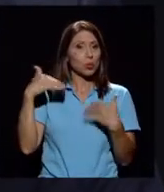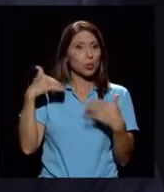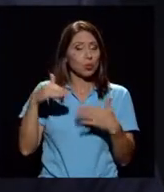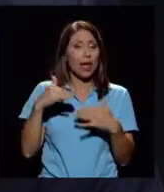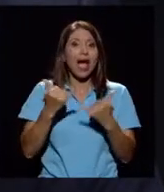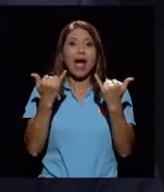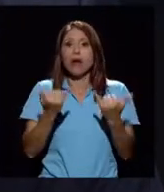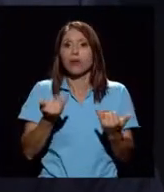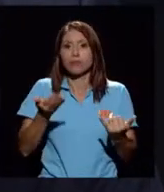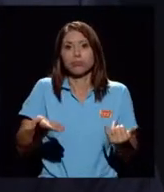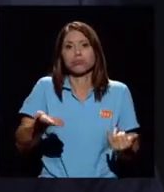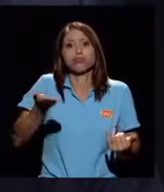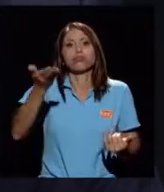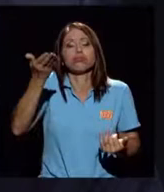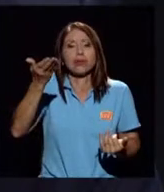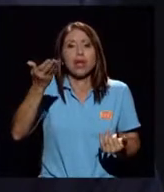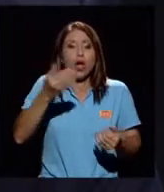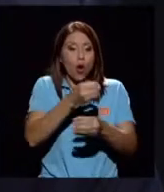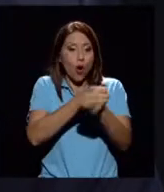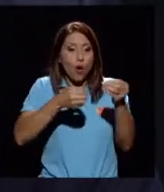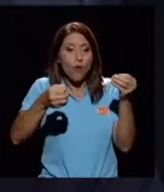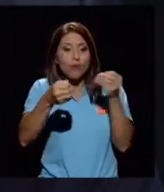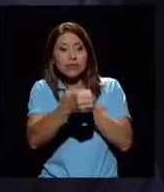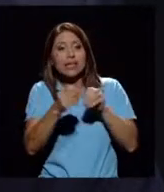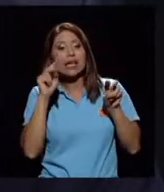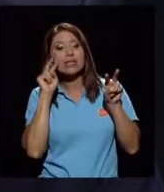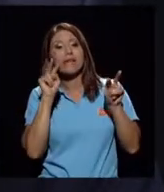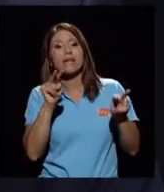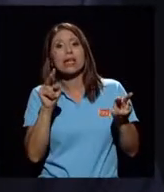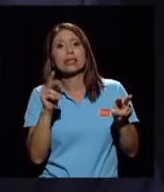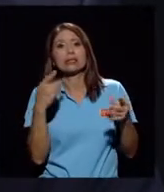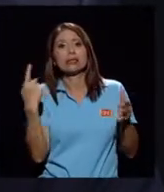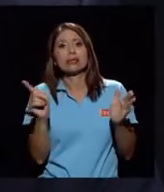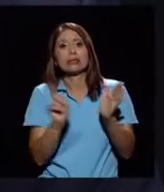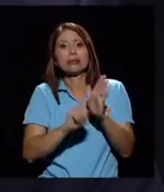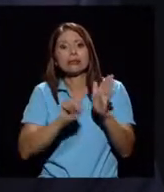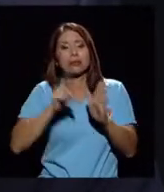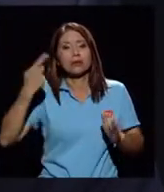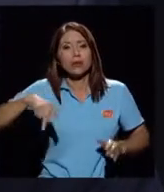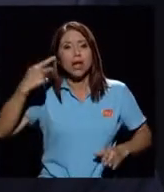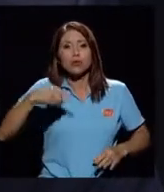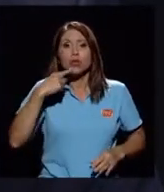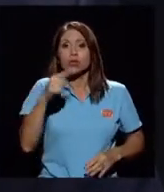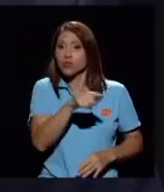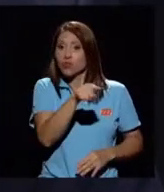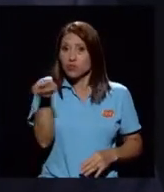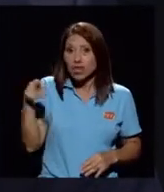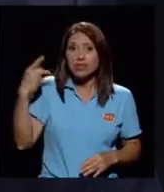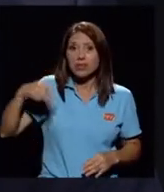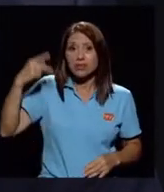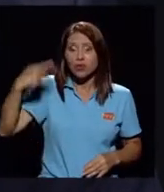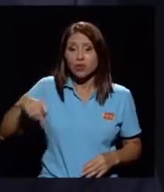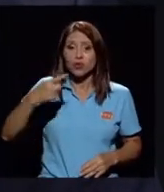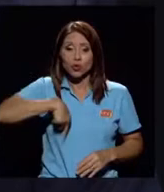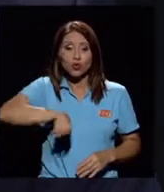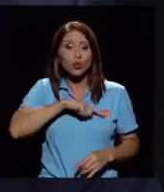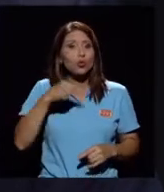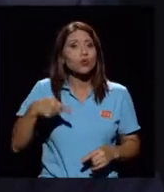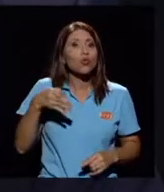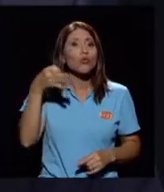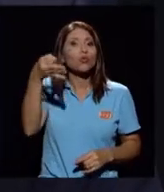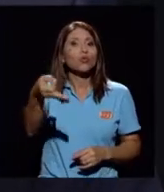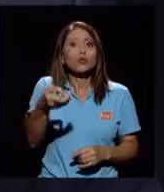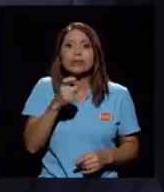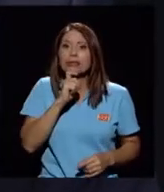calificadoras de riesgo nos están diciendo ustedes cada vez son más riesgosos con lo cual se nos va a dificultar conseguir recursos en el futuro